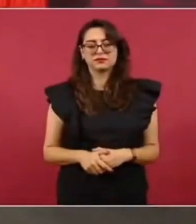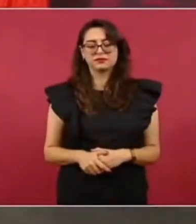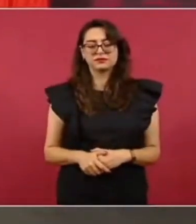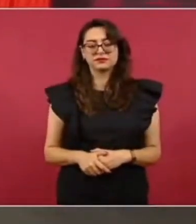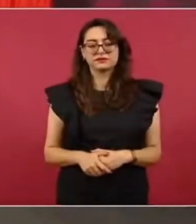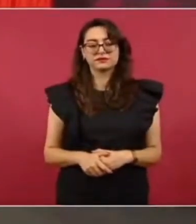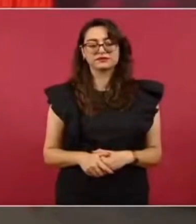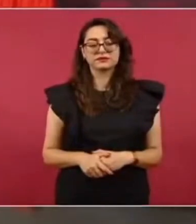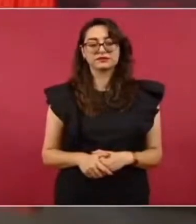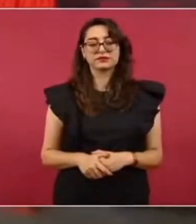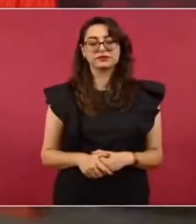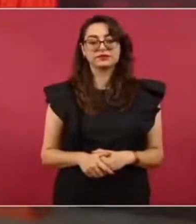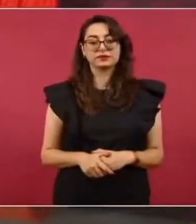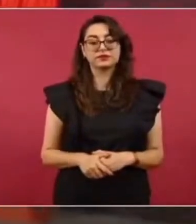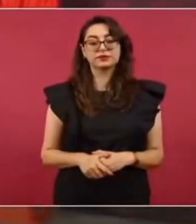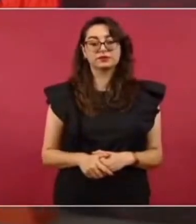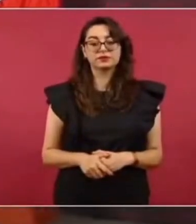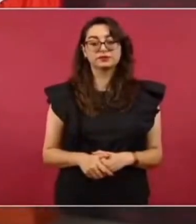porque